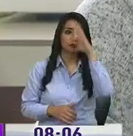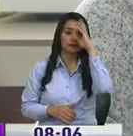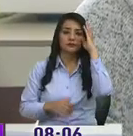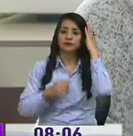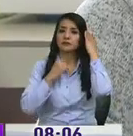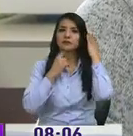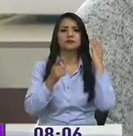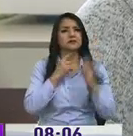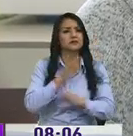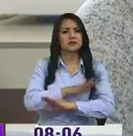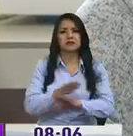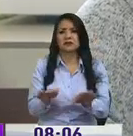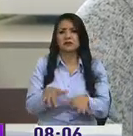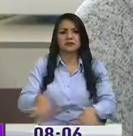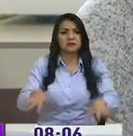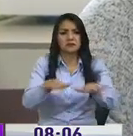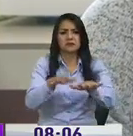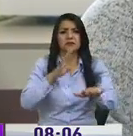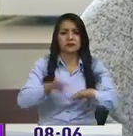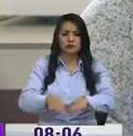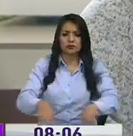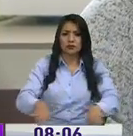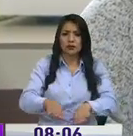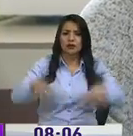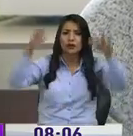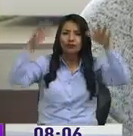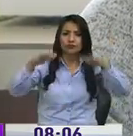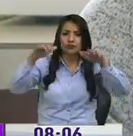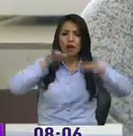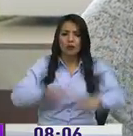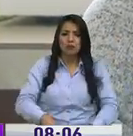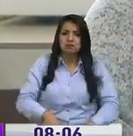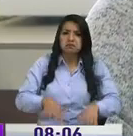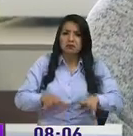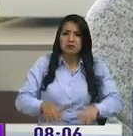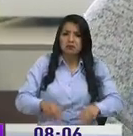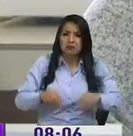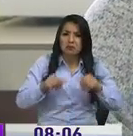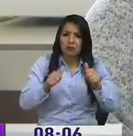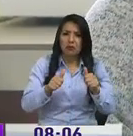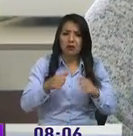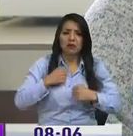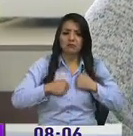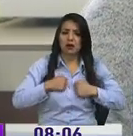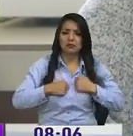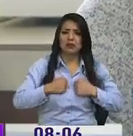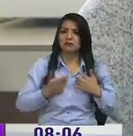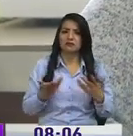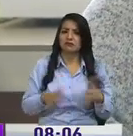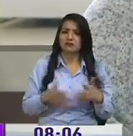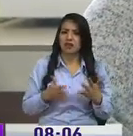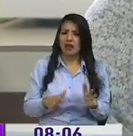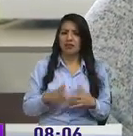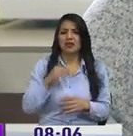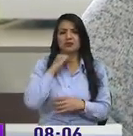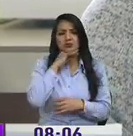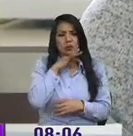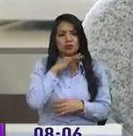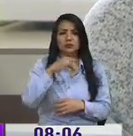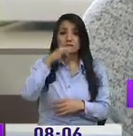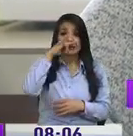vivíamos en el suelo, nos mojábamos, teníamos que durar días sin bañarnos. Imagínense esos niños con ese